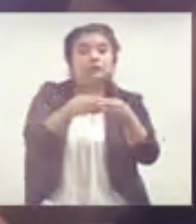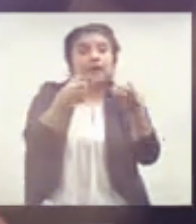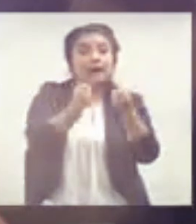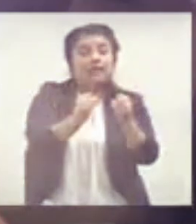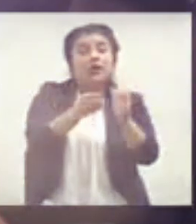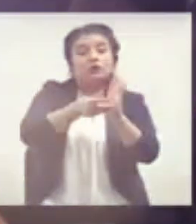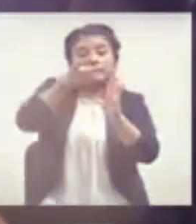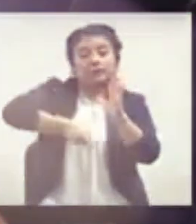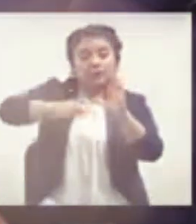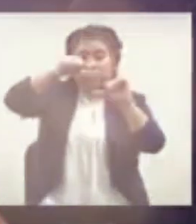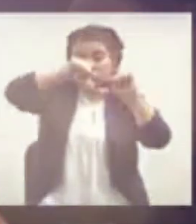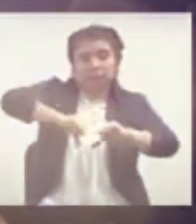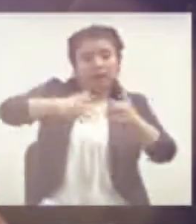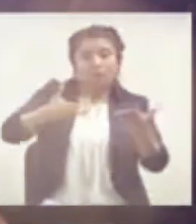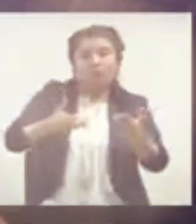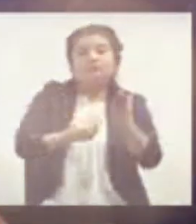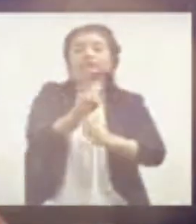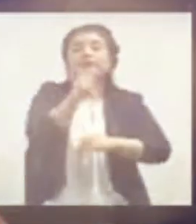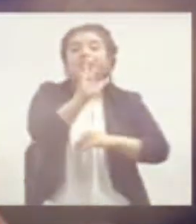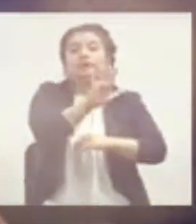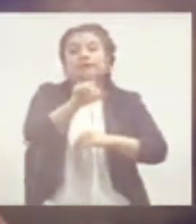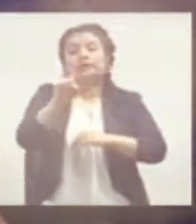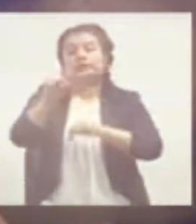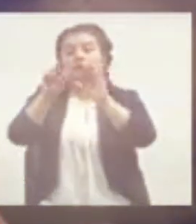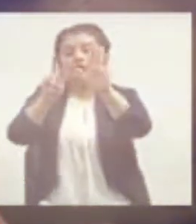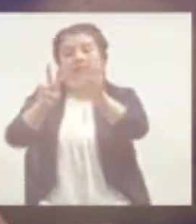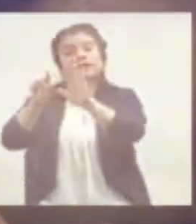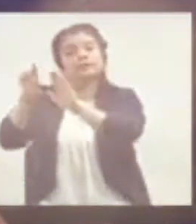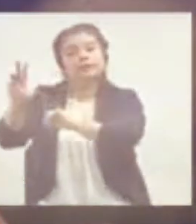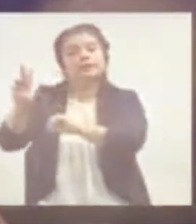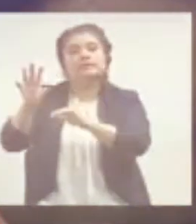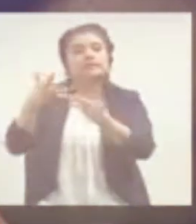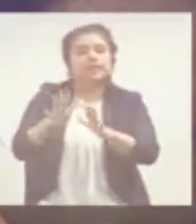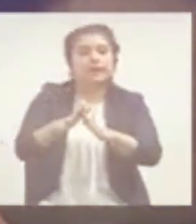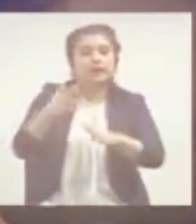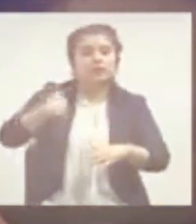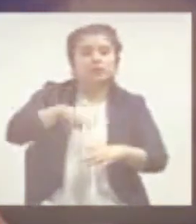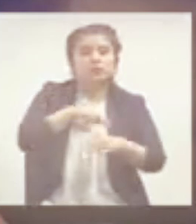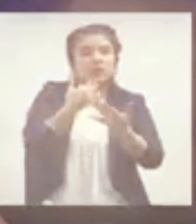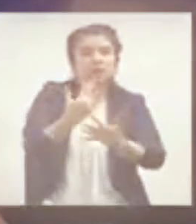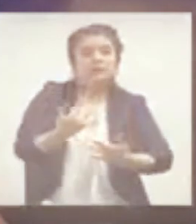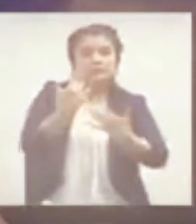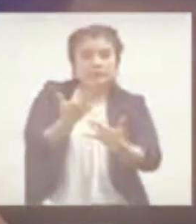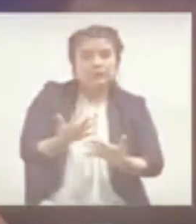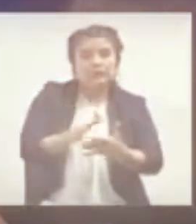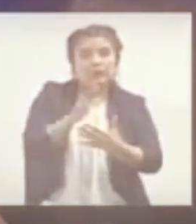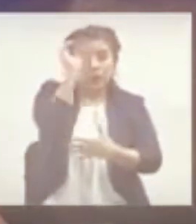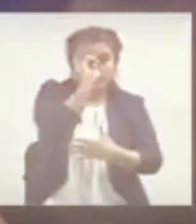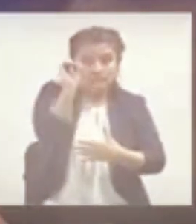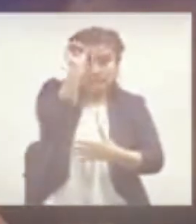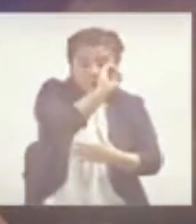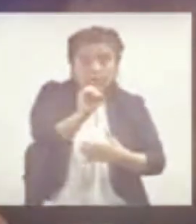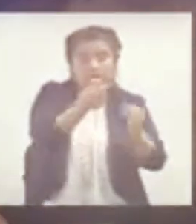dictamen desfavorable a la iniciativa 6153, lo cual estamos pues en espera también de la opinión que va a